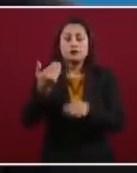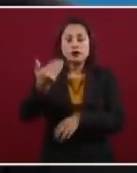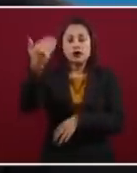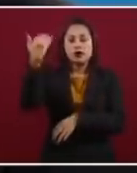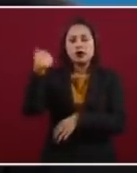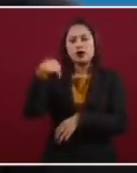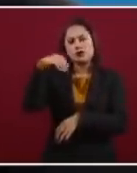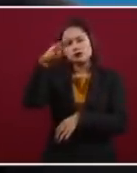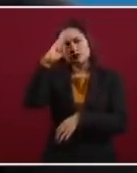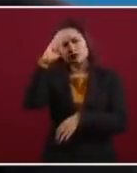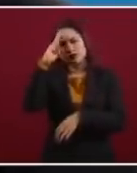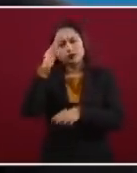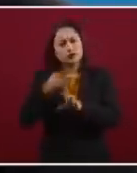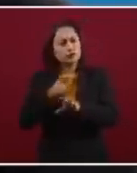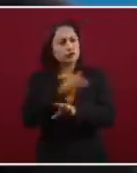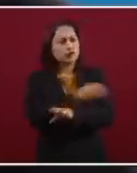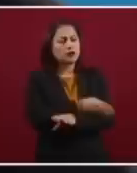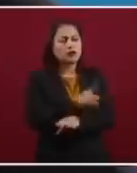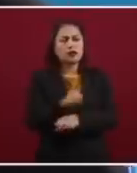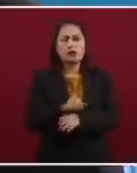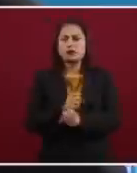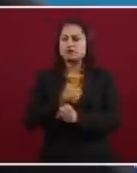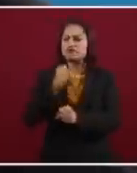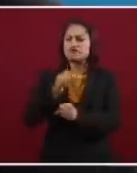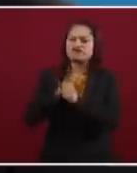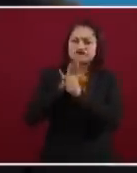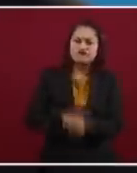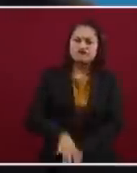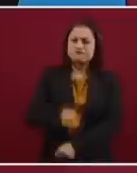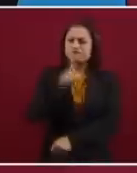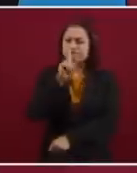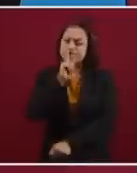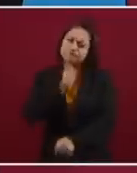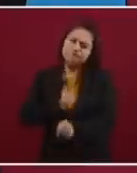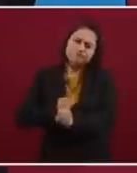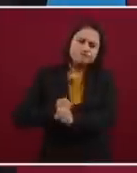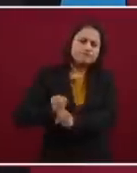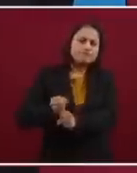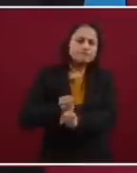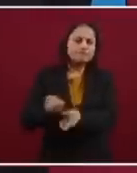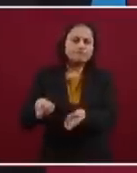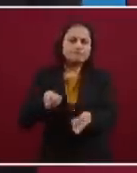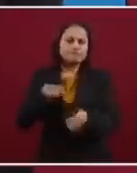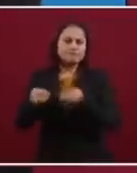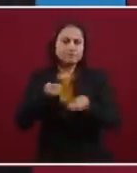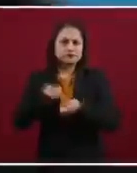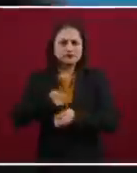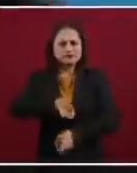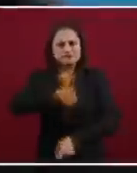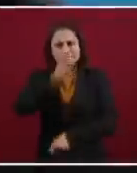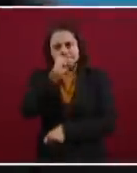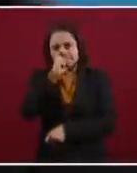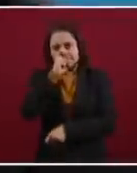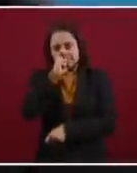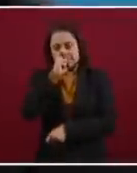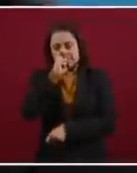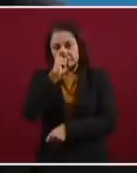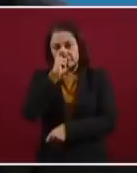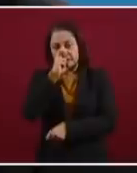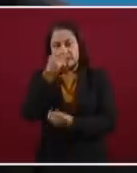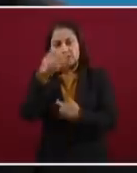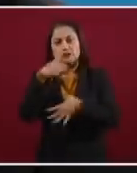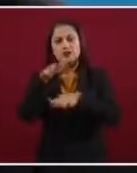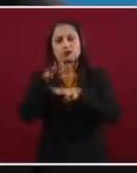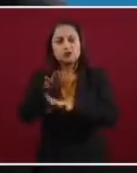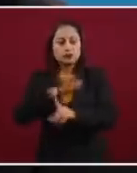estado para reprimir un estado para agredir un estado para controlar por la fuerza la dinámica